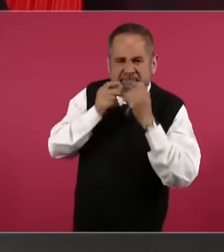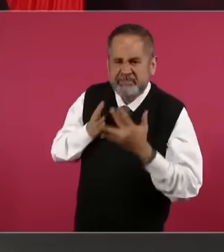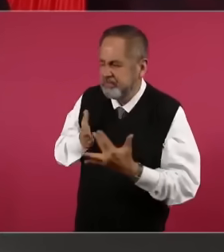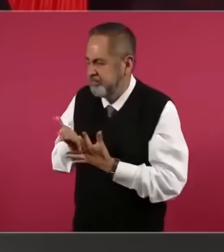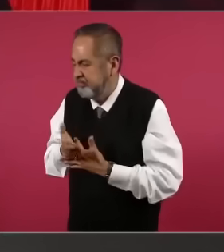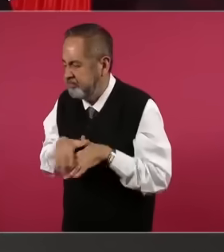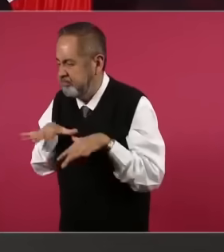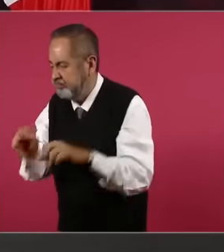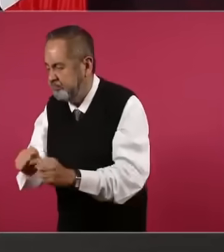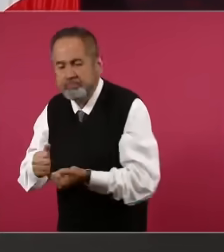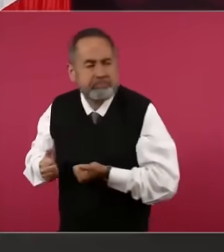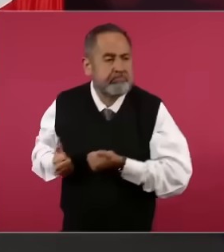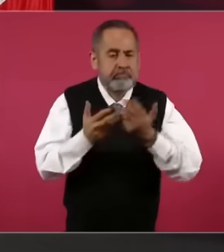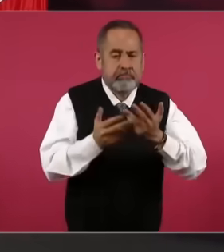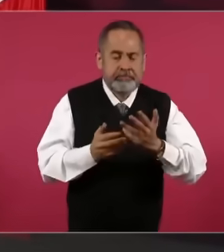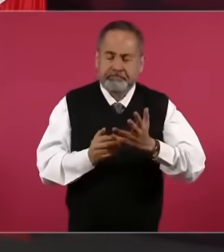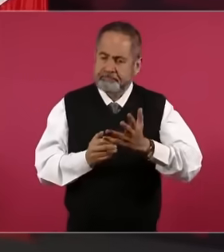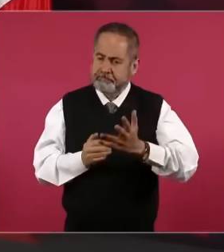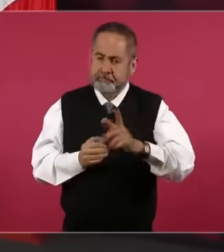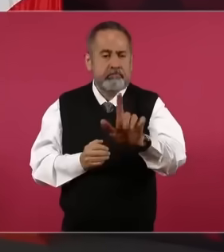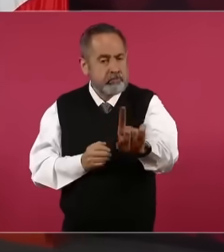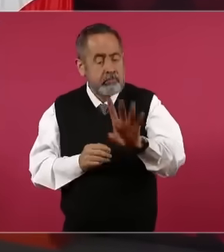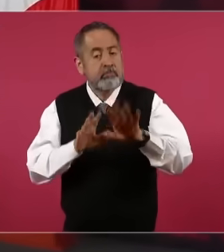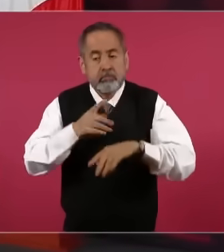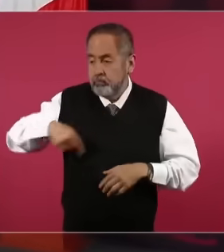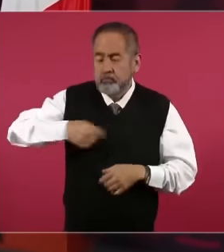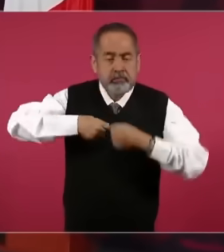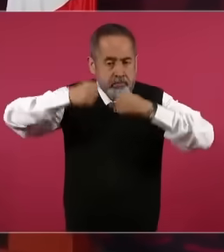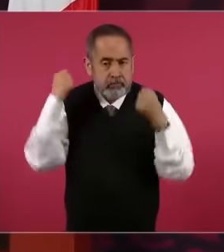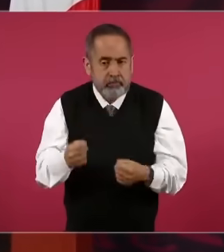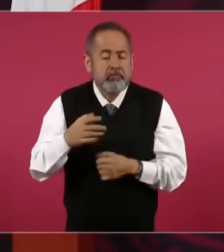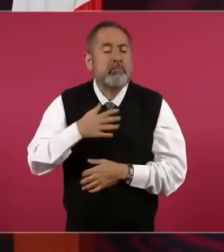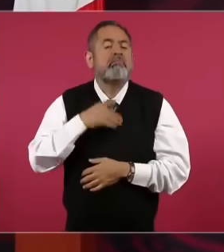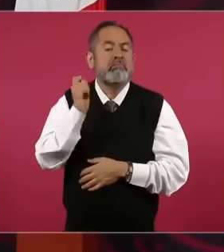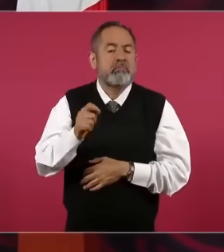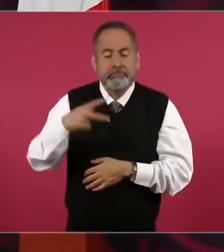que estamos nosotros absolutamente seguros es que no intervino